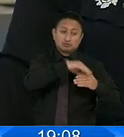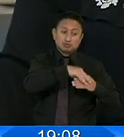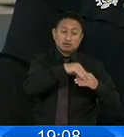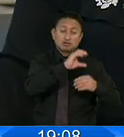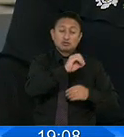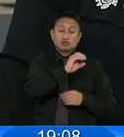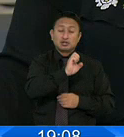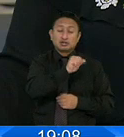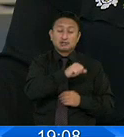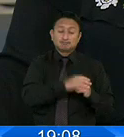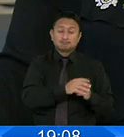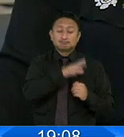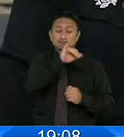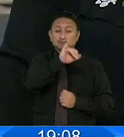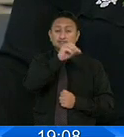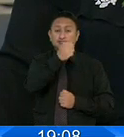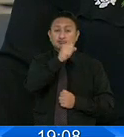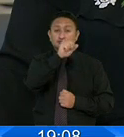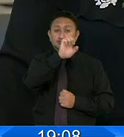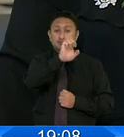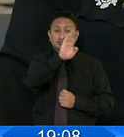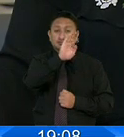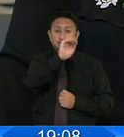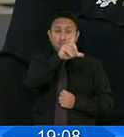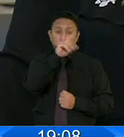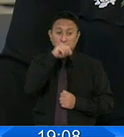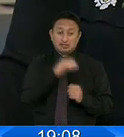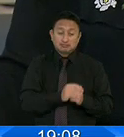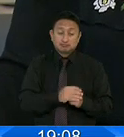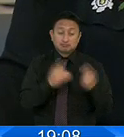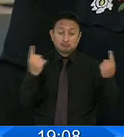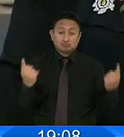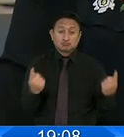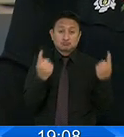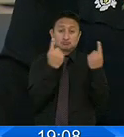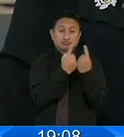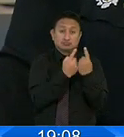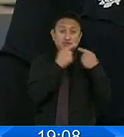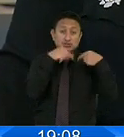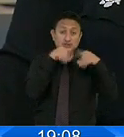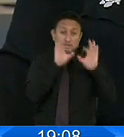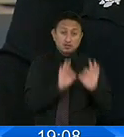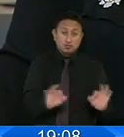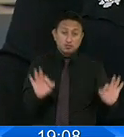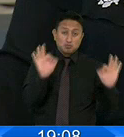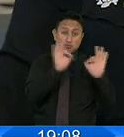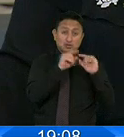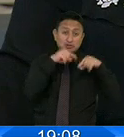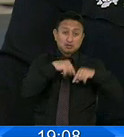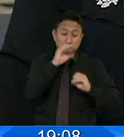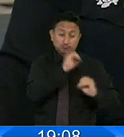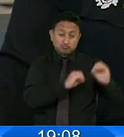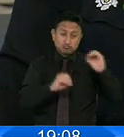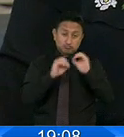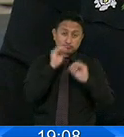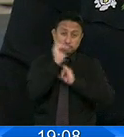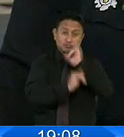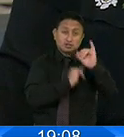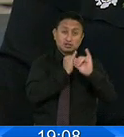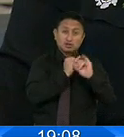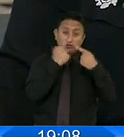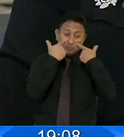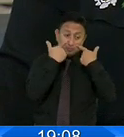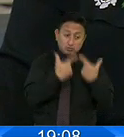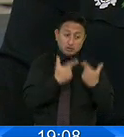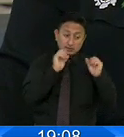Isabel de Saint Malo. En el encuentro, ambas figuras resaltaron la importancia de los observadores internacionales para